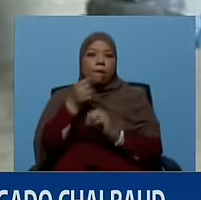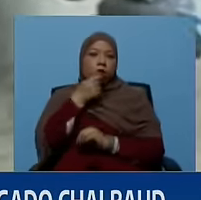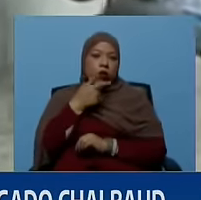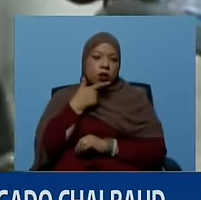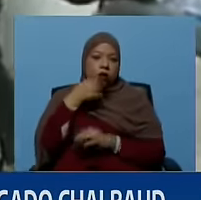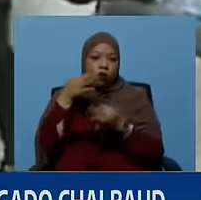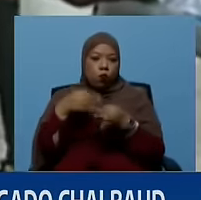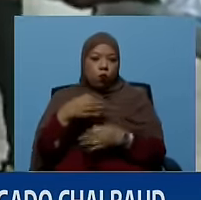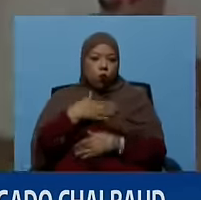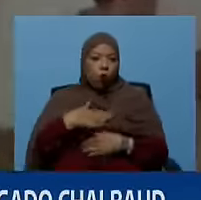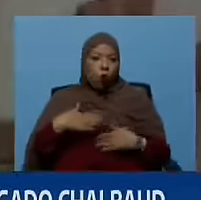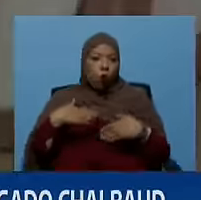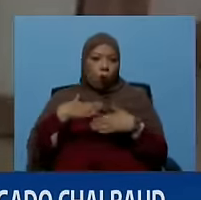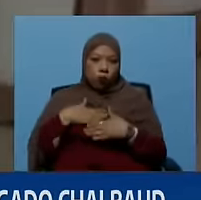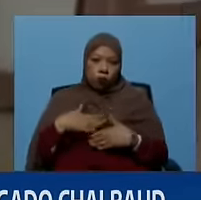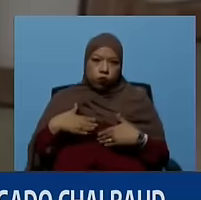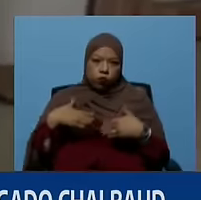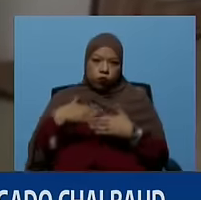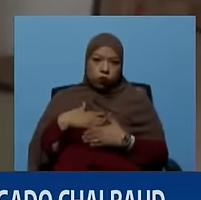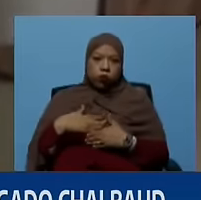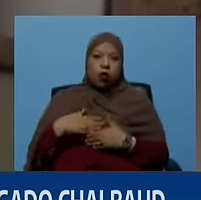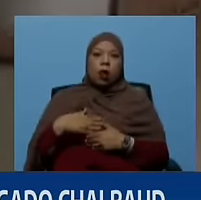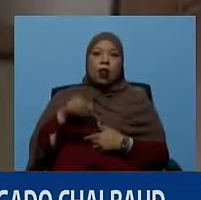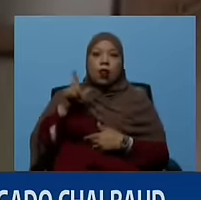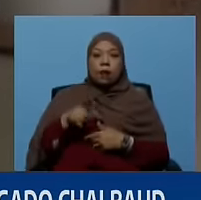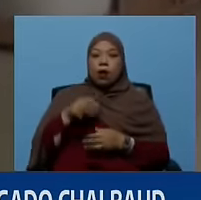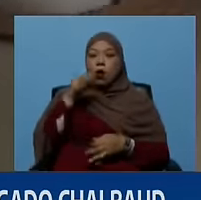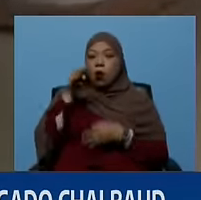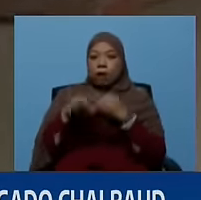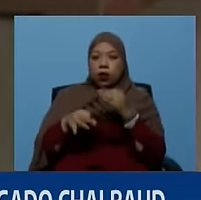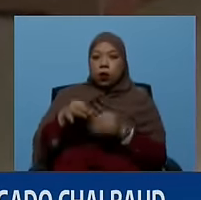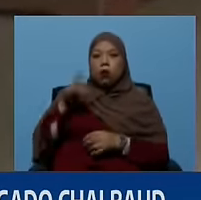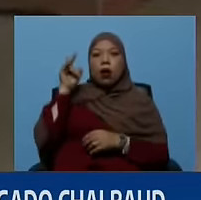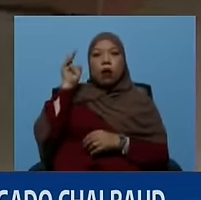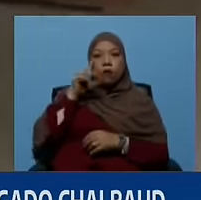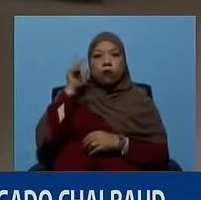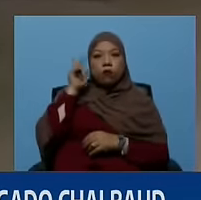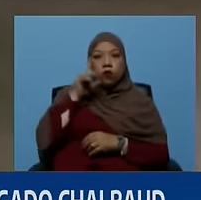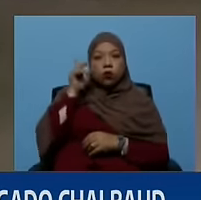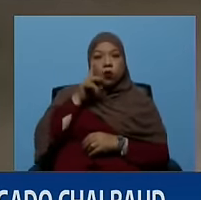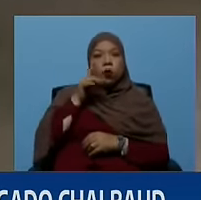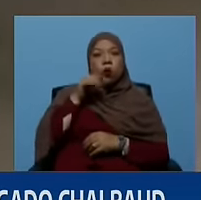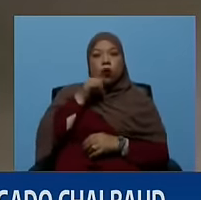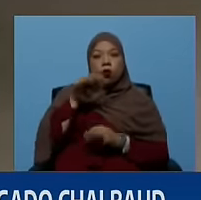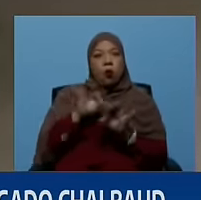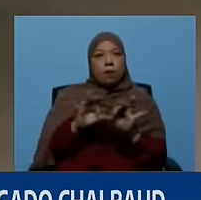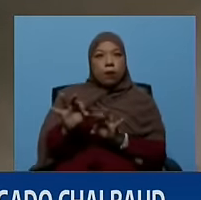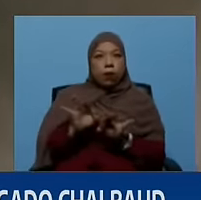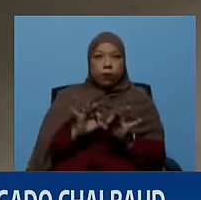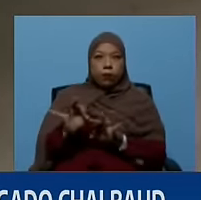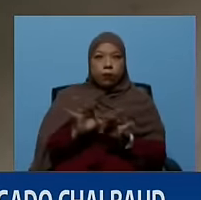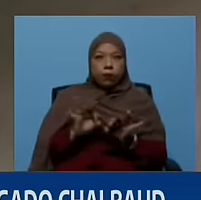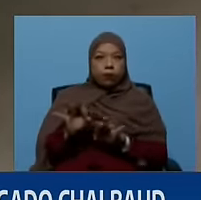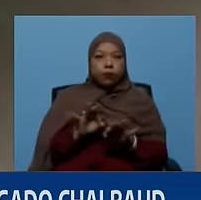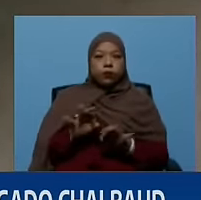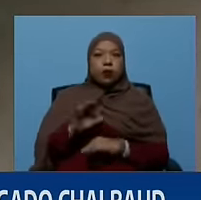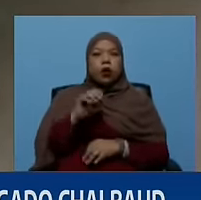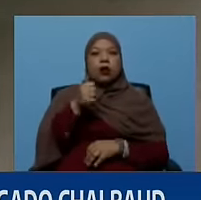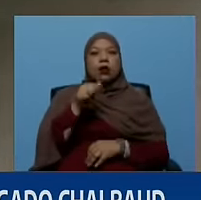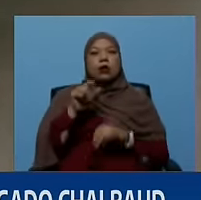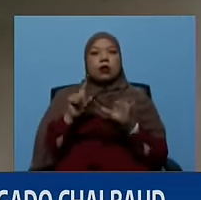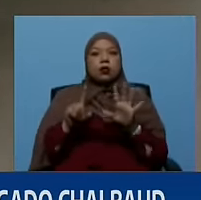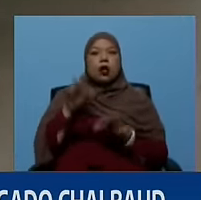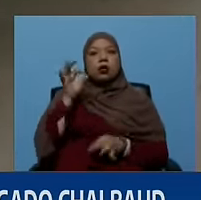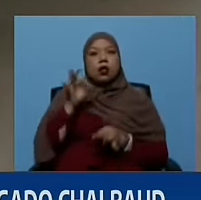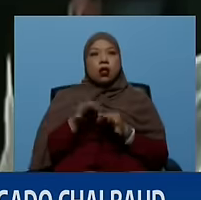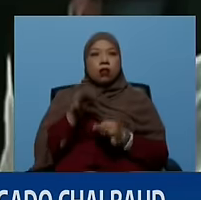eh la la profesora verdad este estamos preparándonos para el 16 de